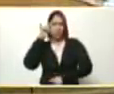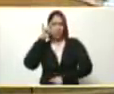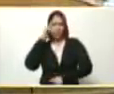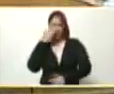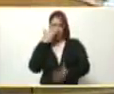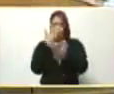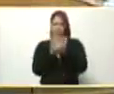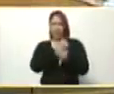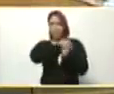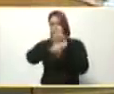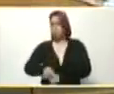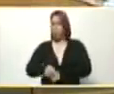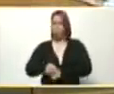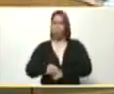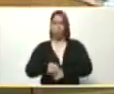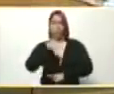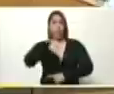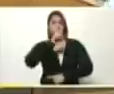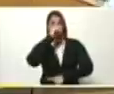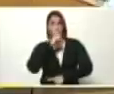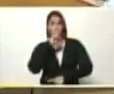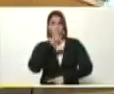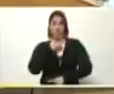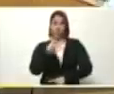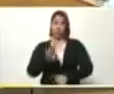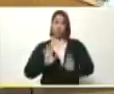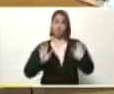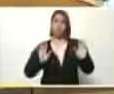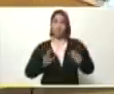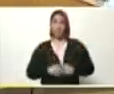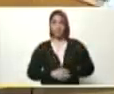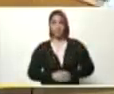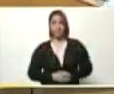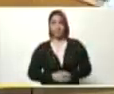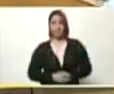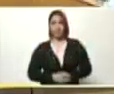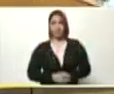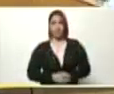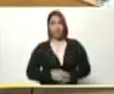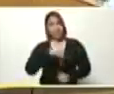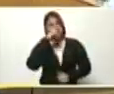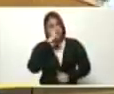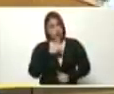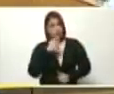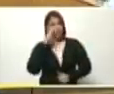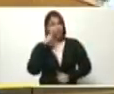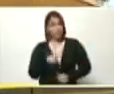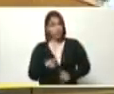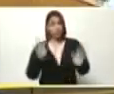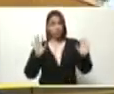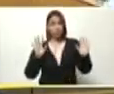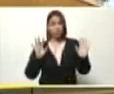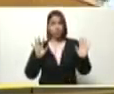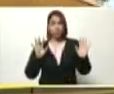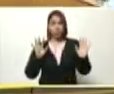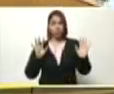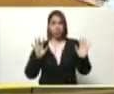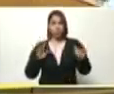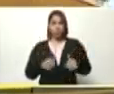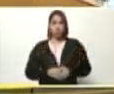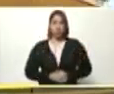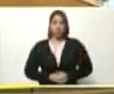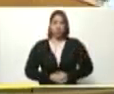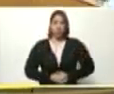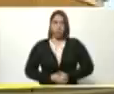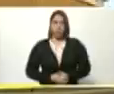derrotándolo, y este año 21, que de los años que he visto, estos